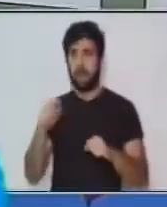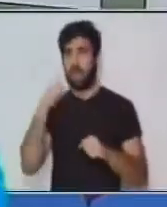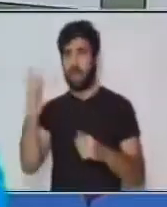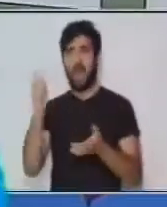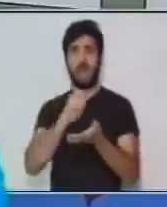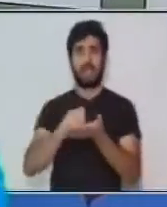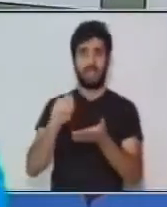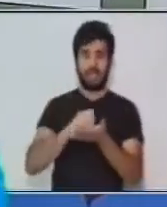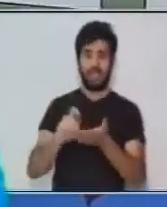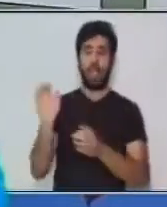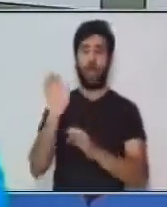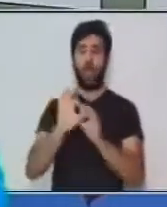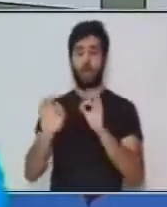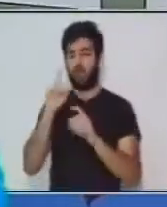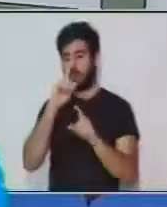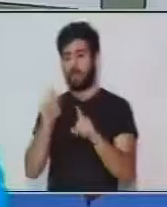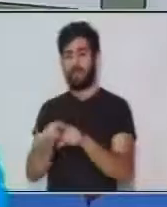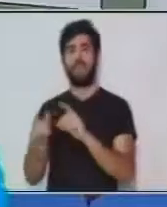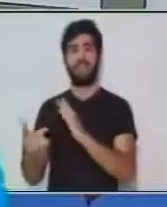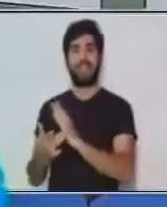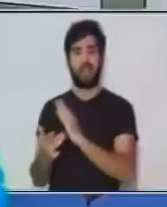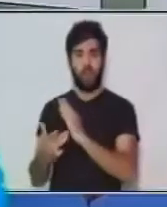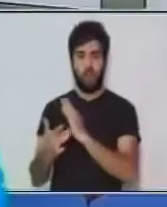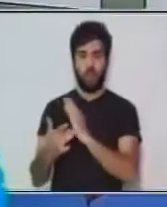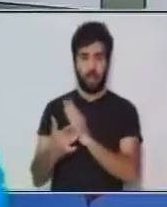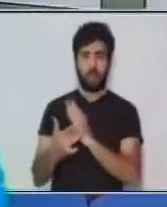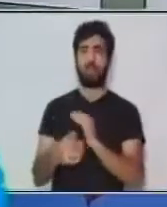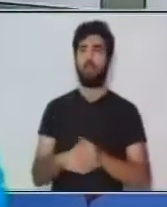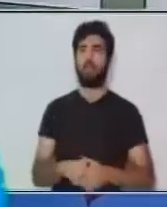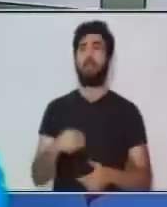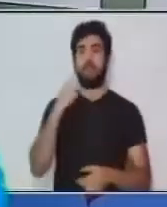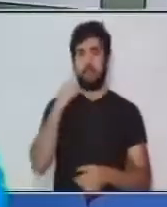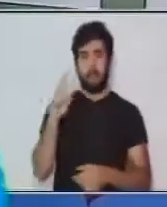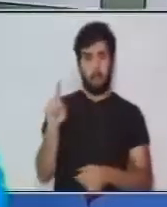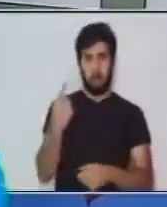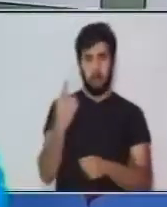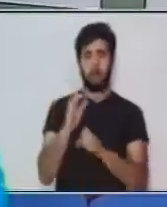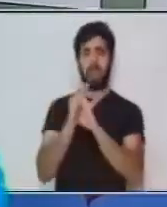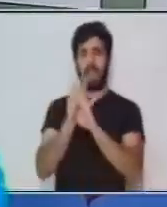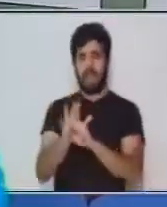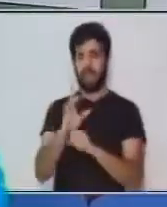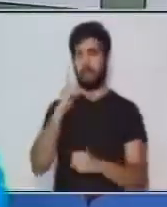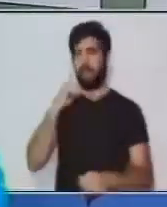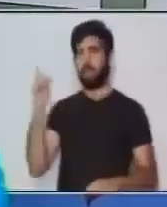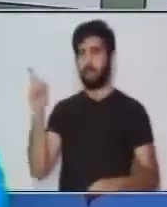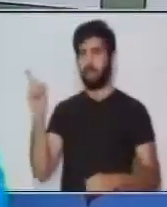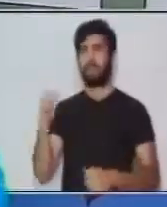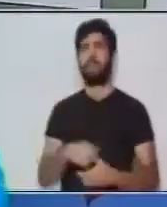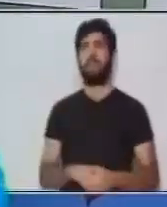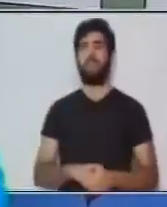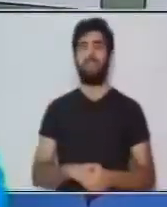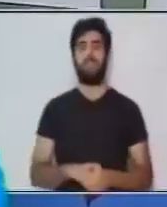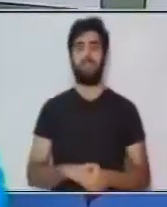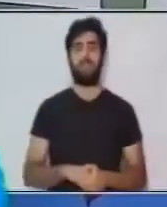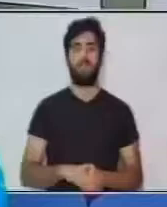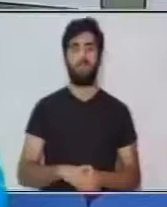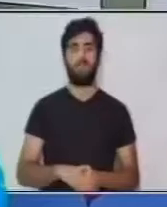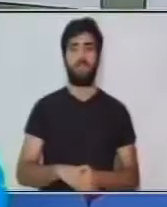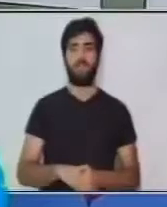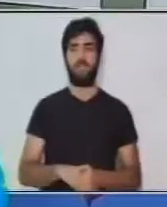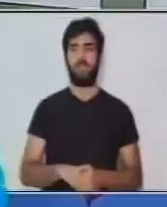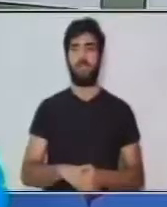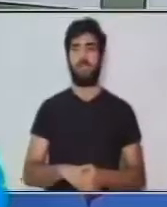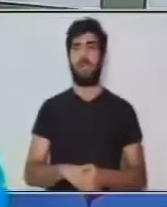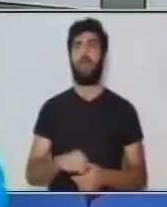fuentes tecnológicas. Y vamos a ver algunos tipos de ejemplos de las fuentes escritas, que son las que ahora posiblemente ya no